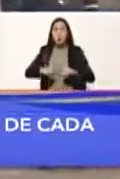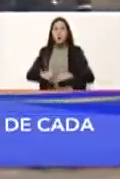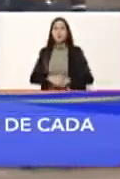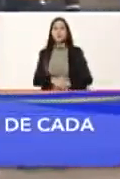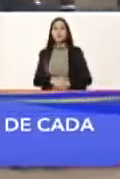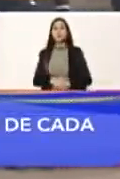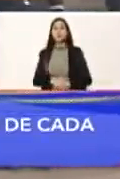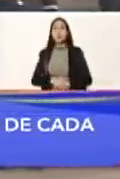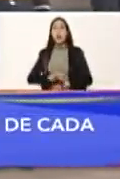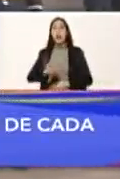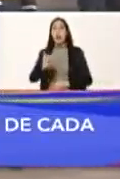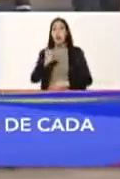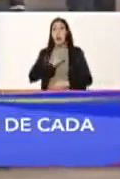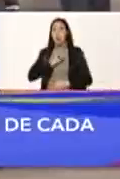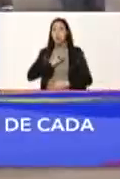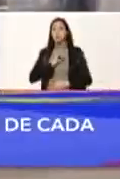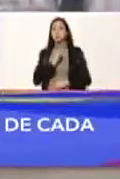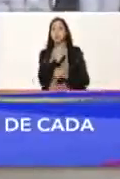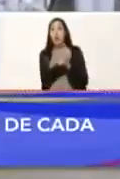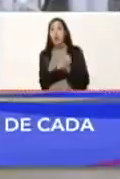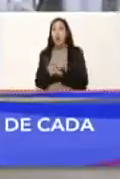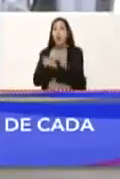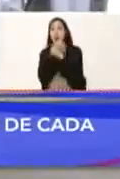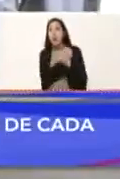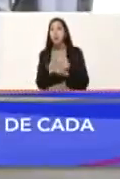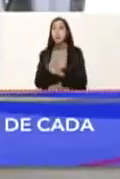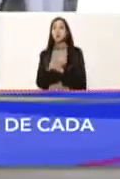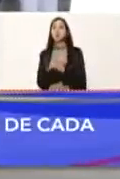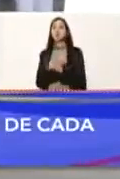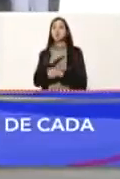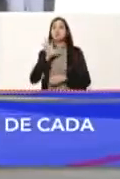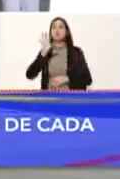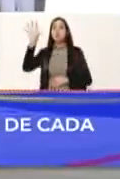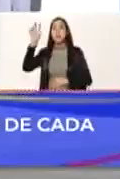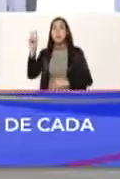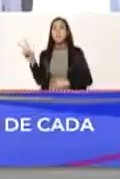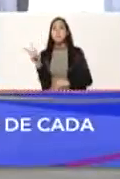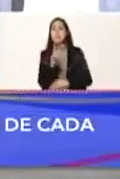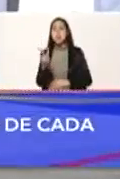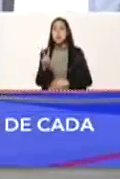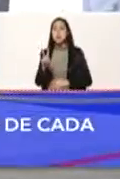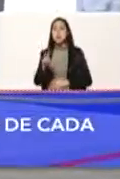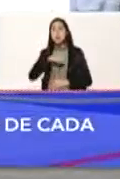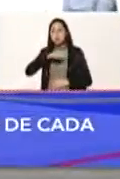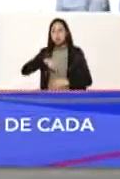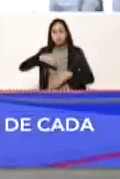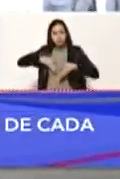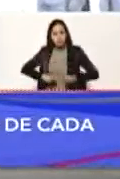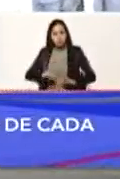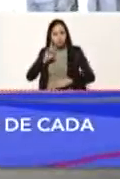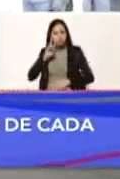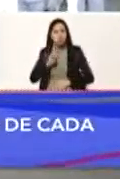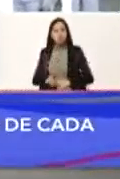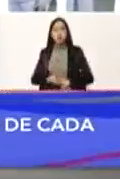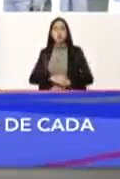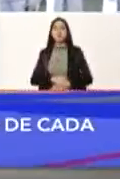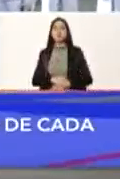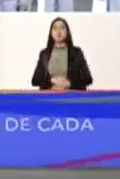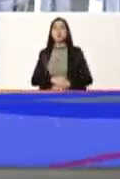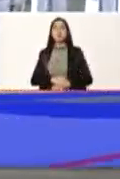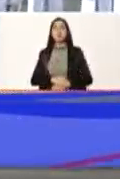la identidad y el amor por esta patria Venezuela que nos vio nacer, que nos vio